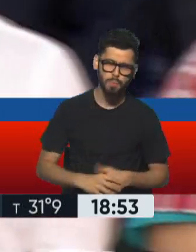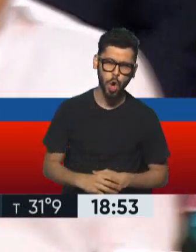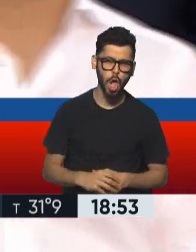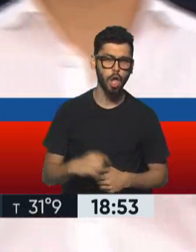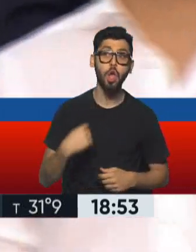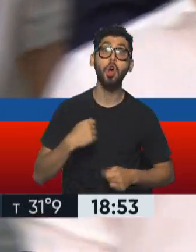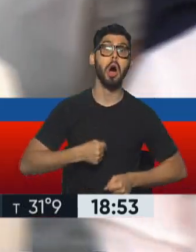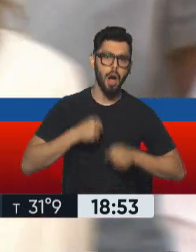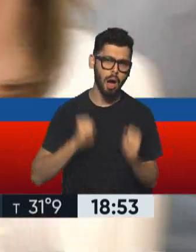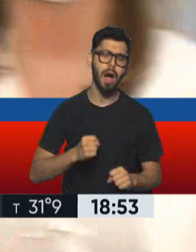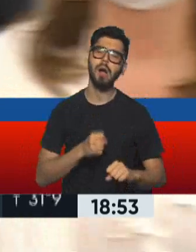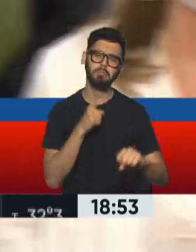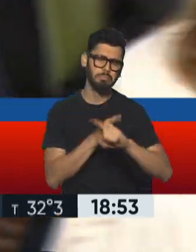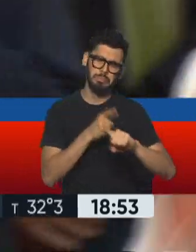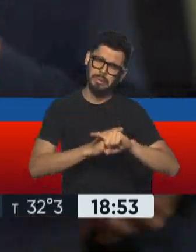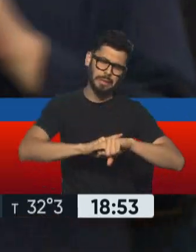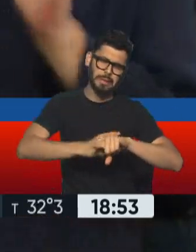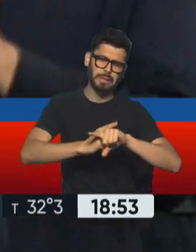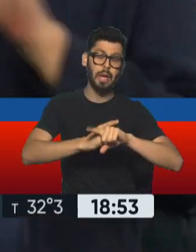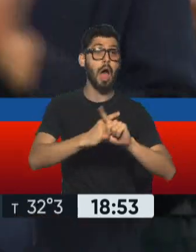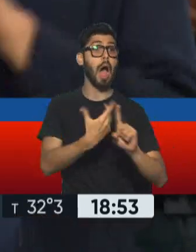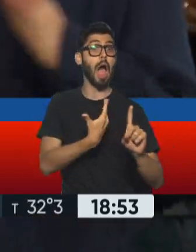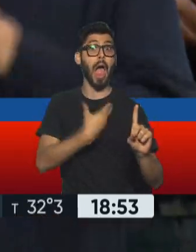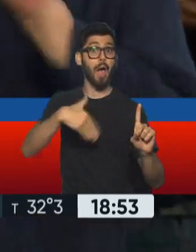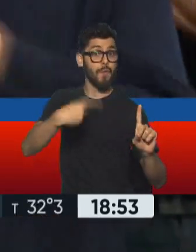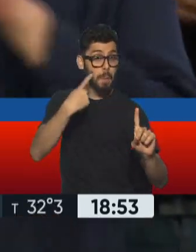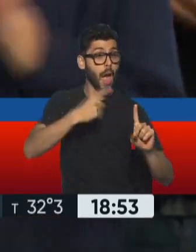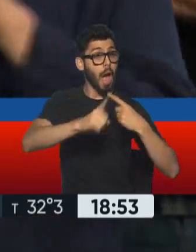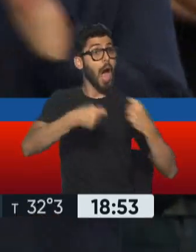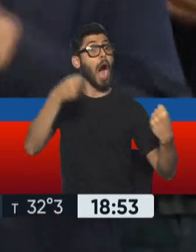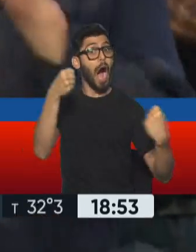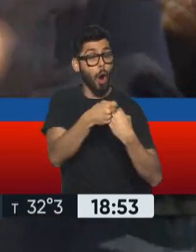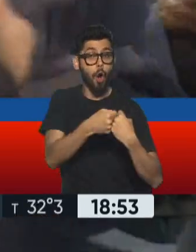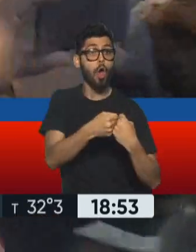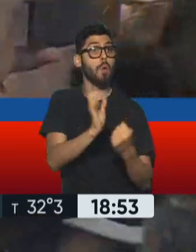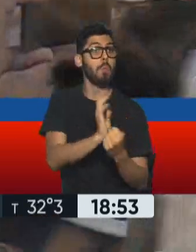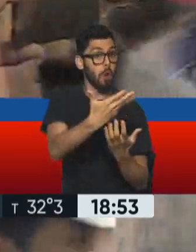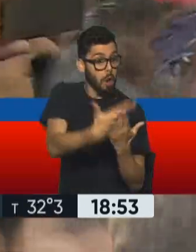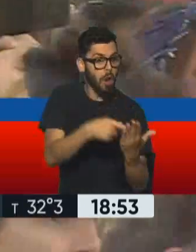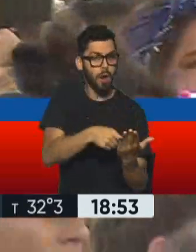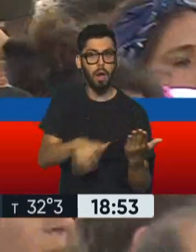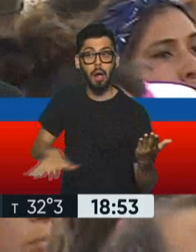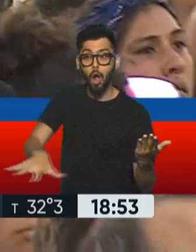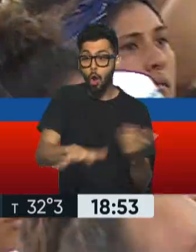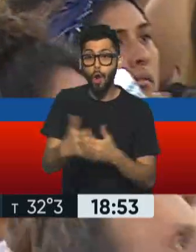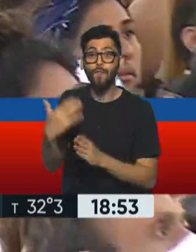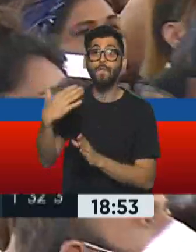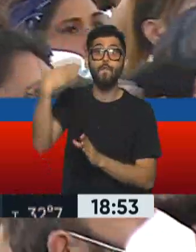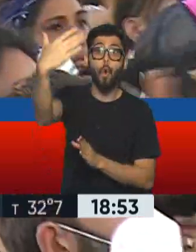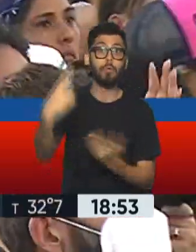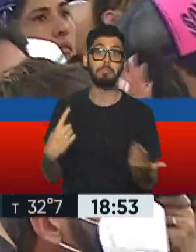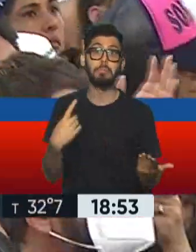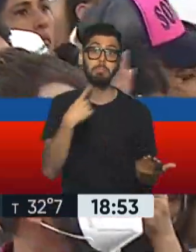sea necesario y voy a cerrar con el fondo el día en que sepa que eso no condiciona el futuro de la